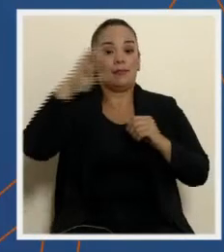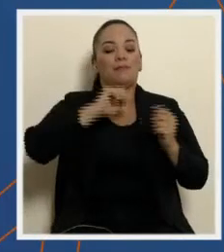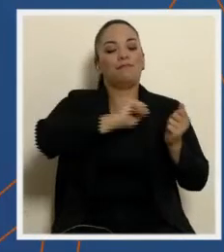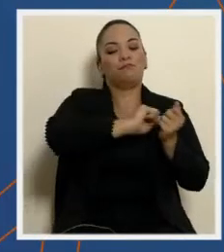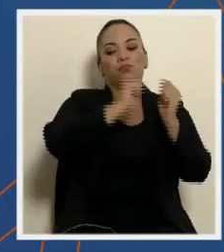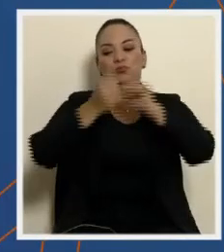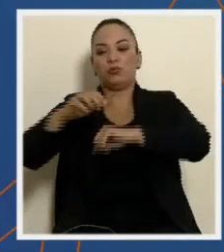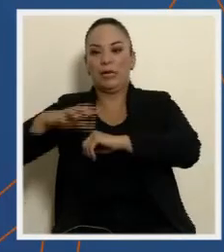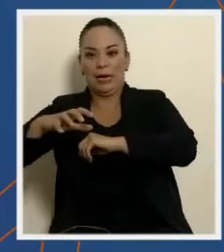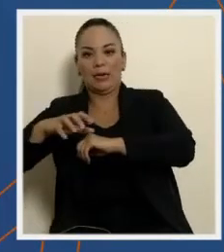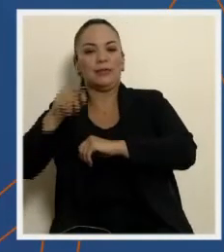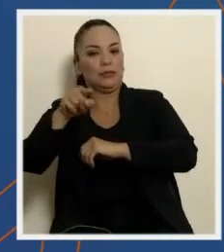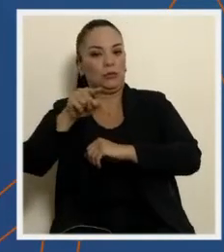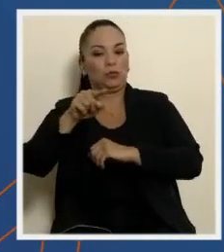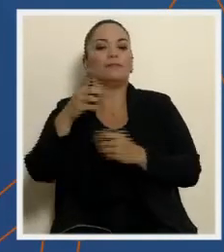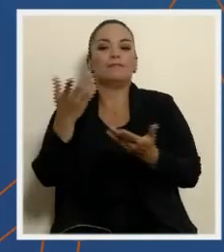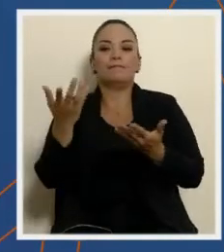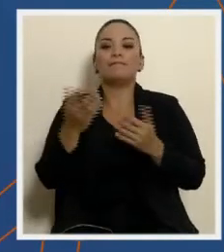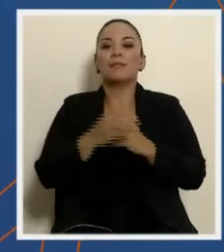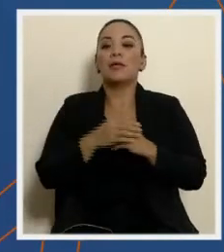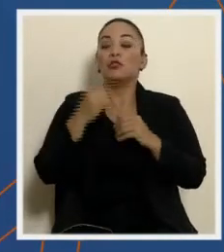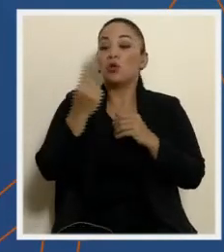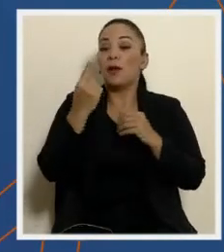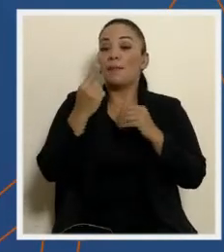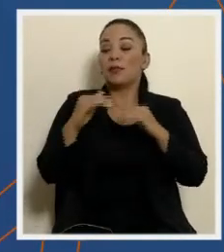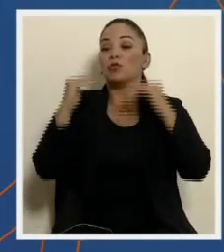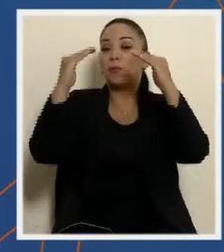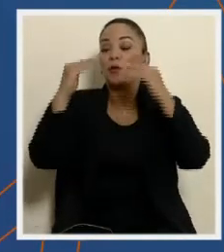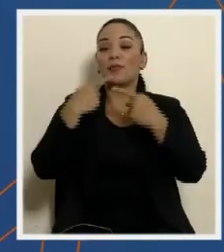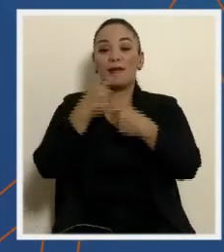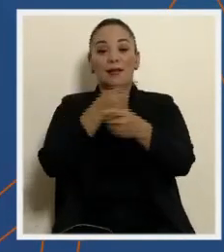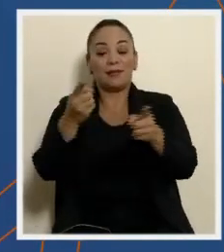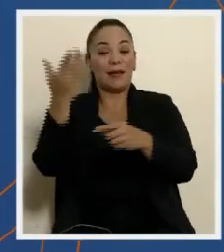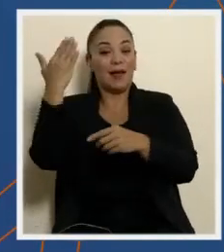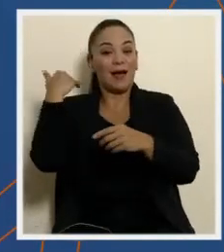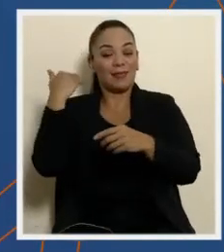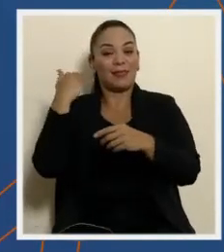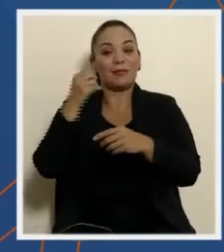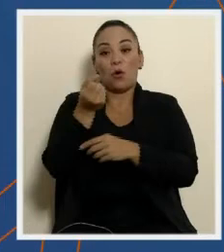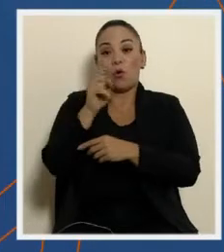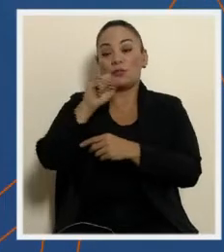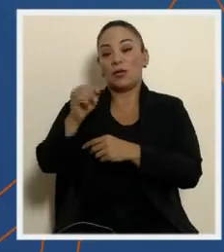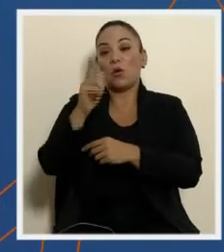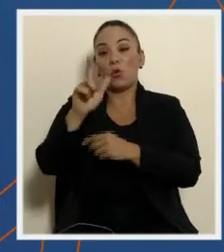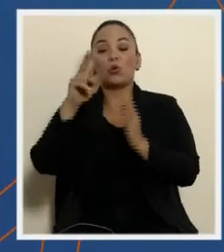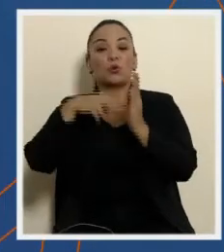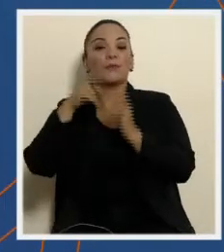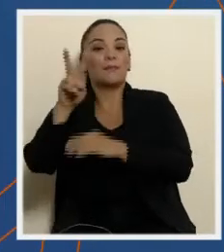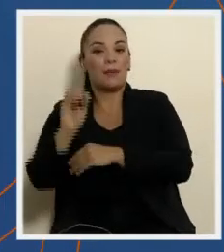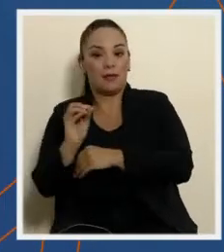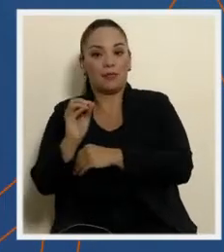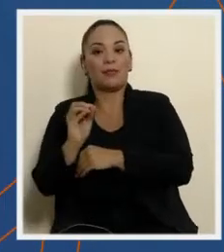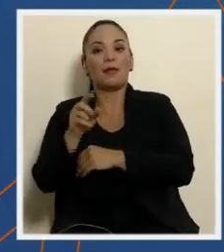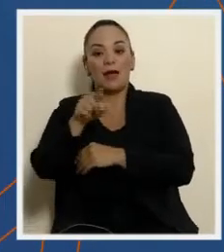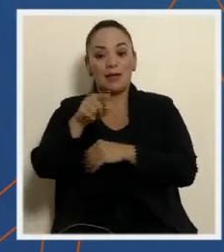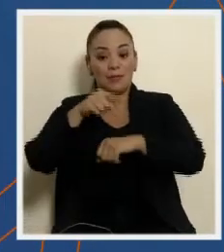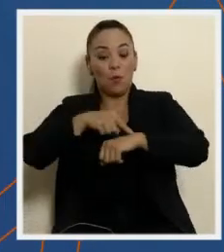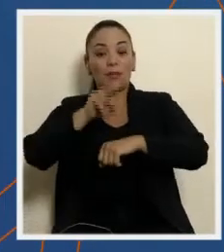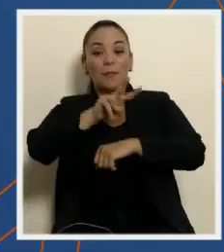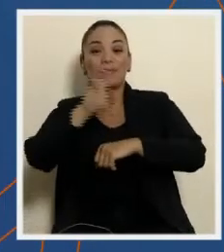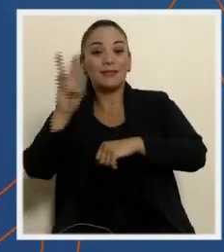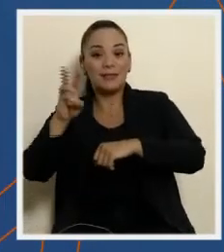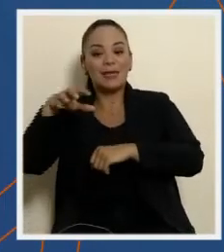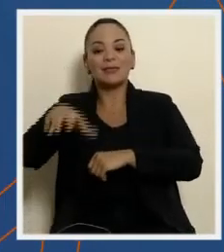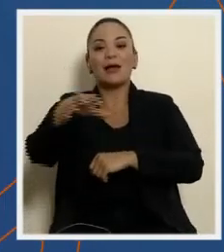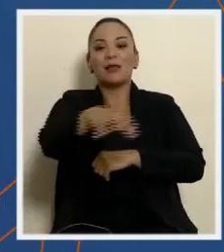Esto solamente lo supera la declaratoria que hicimos el 11 de julio del 2020, donde 26